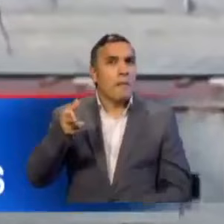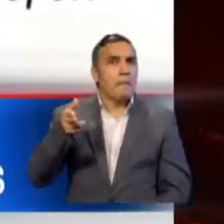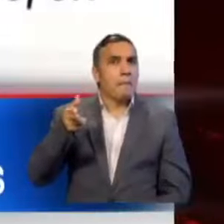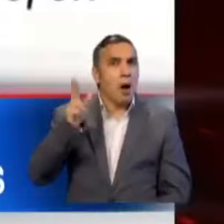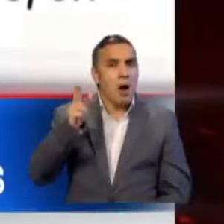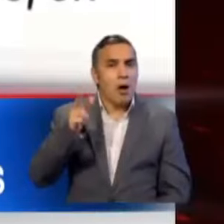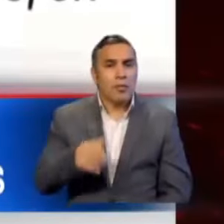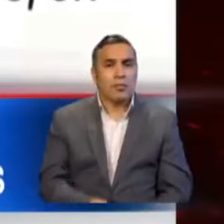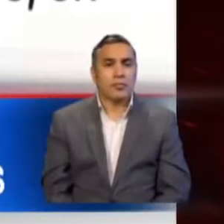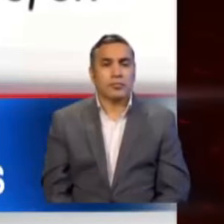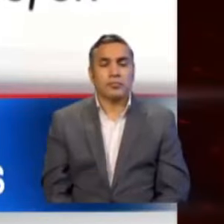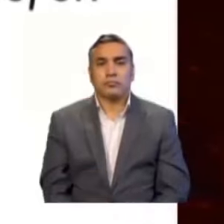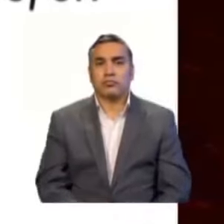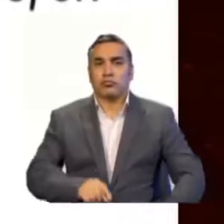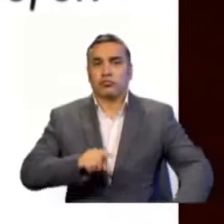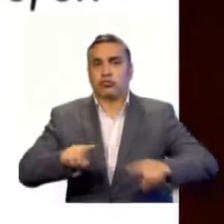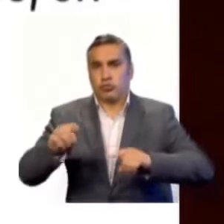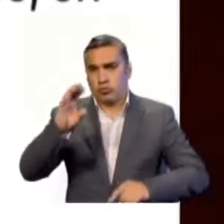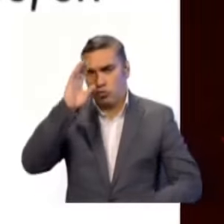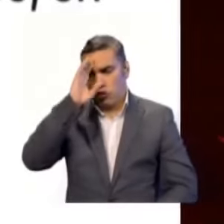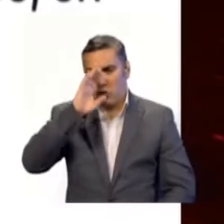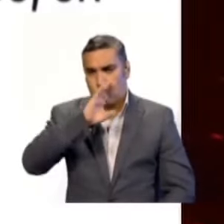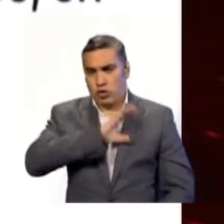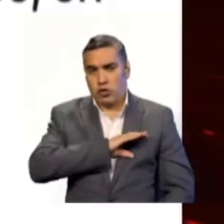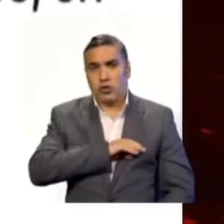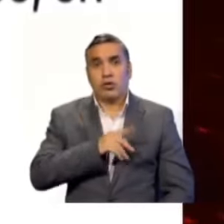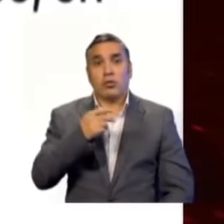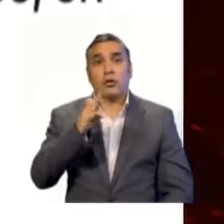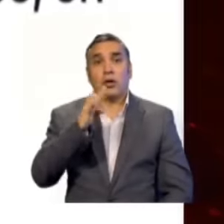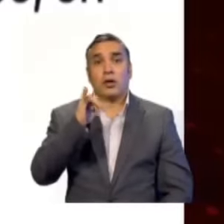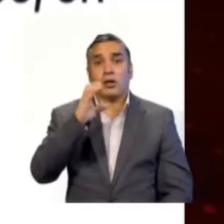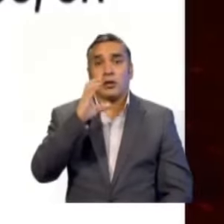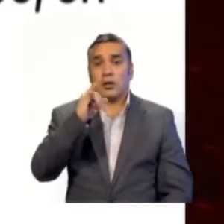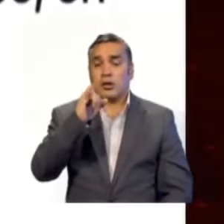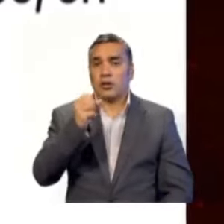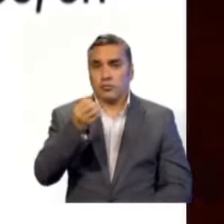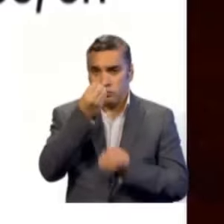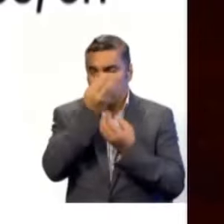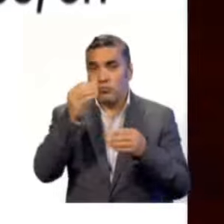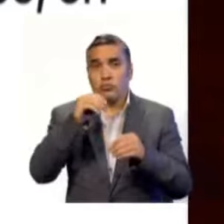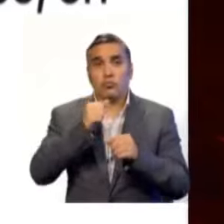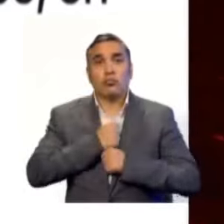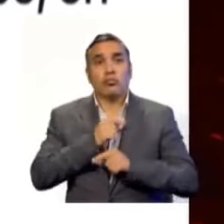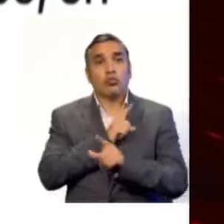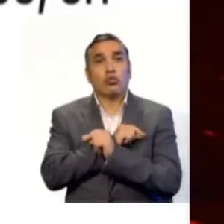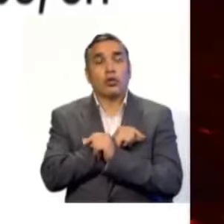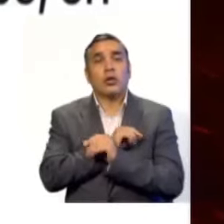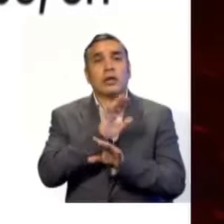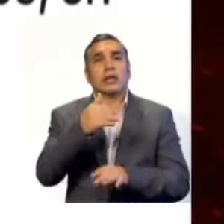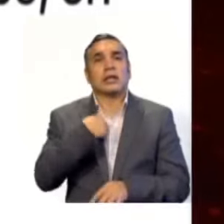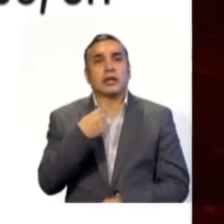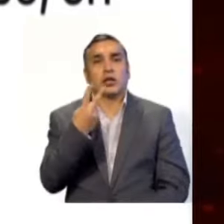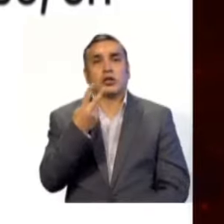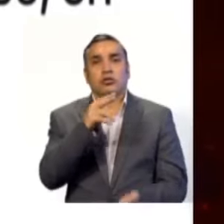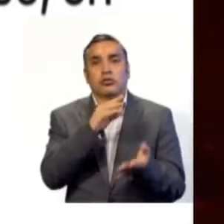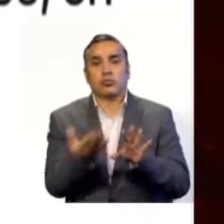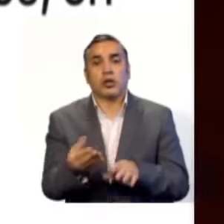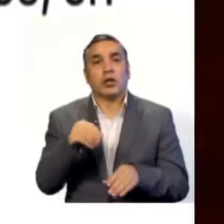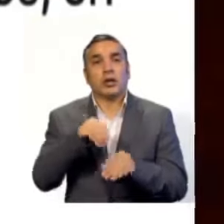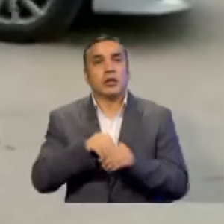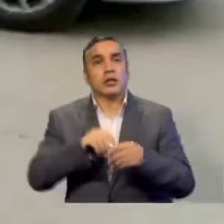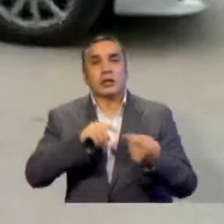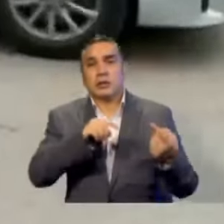detonaciones. El comandante general de la policía, Patricio Carrillo, informó en su cuenta de Twitter que existen 2 muertos en